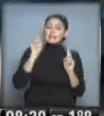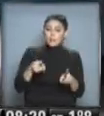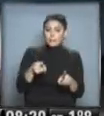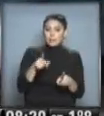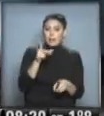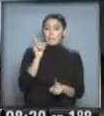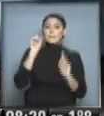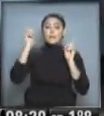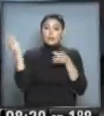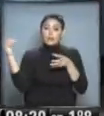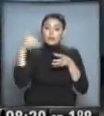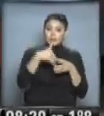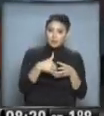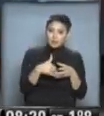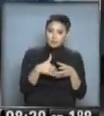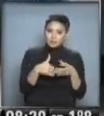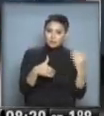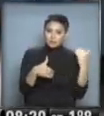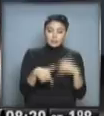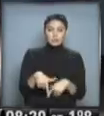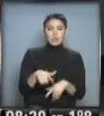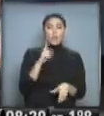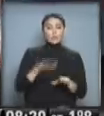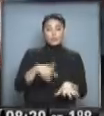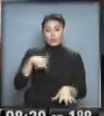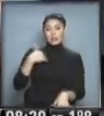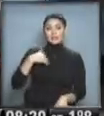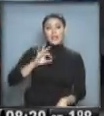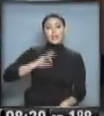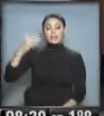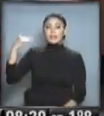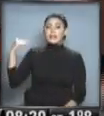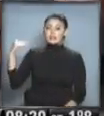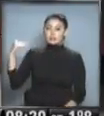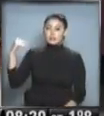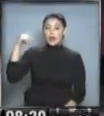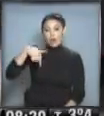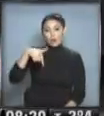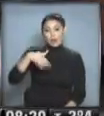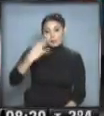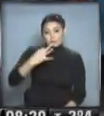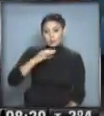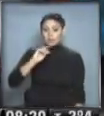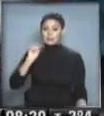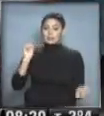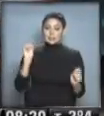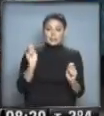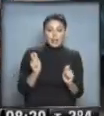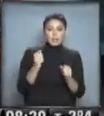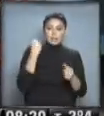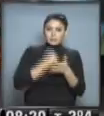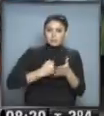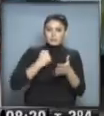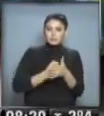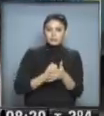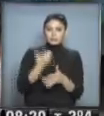muchos los maestros porque en un momento en nuestro país hace algunos años ahora realmente esto se está trabajando mucho ha